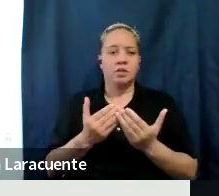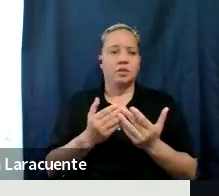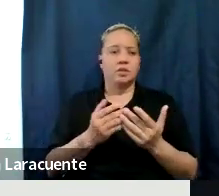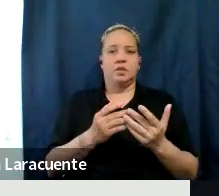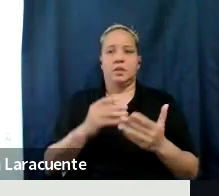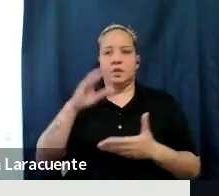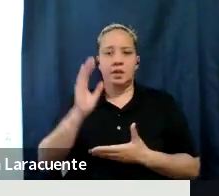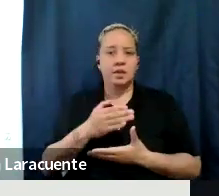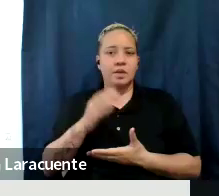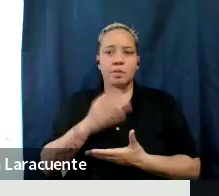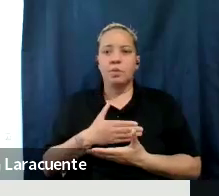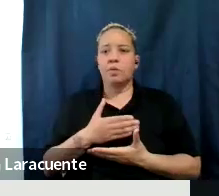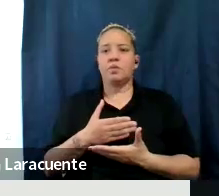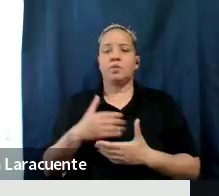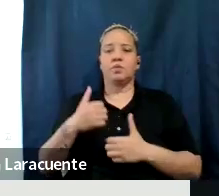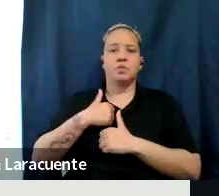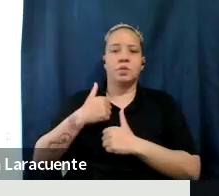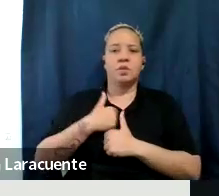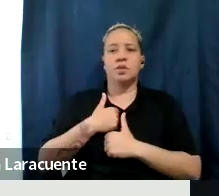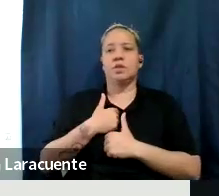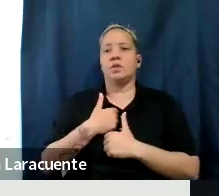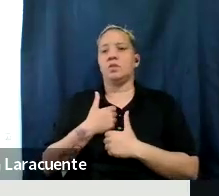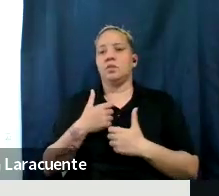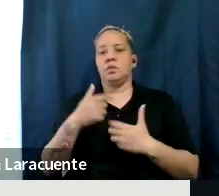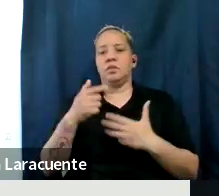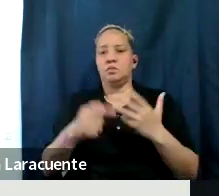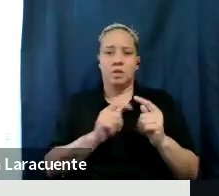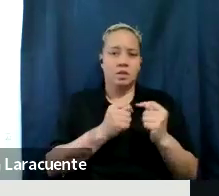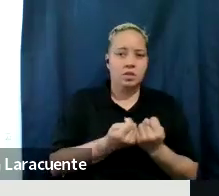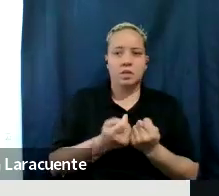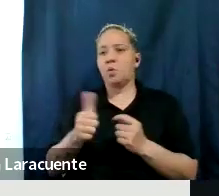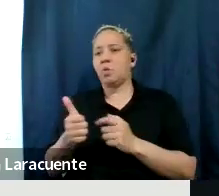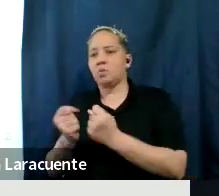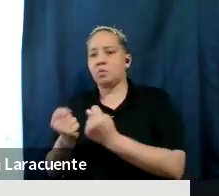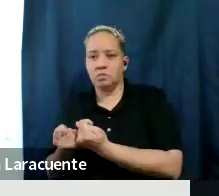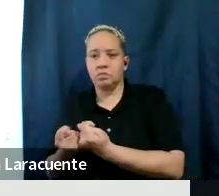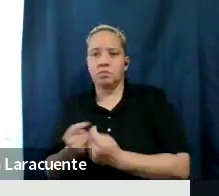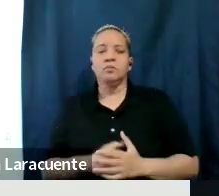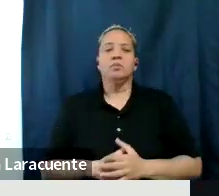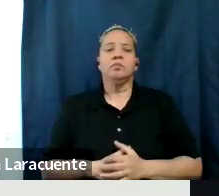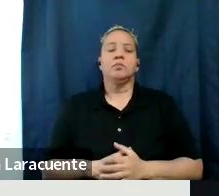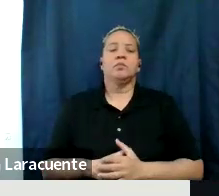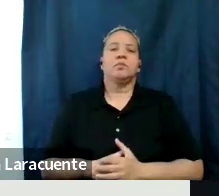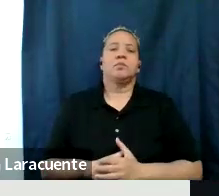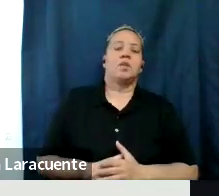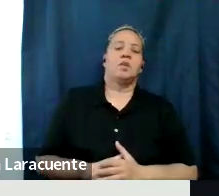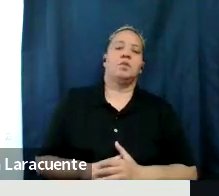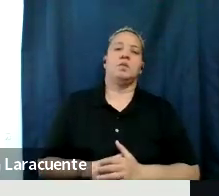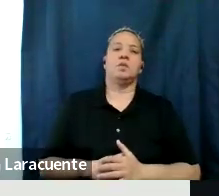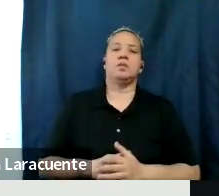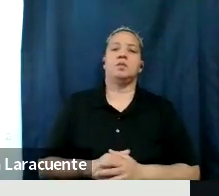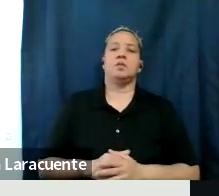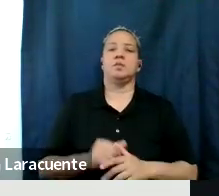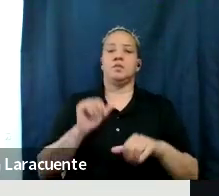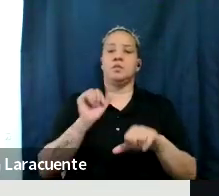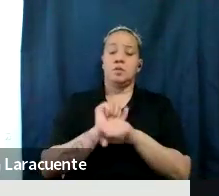hijos de soldados, militares, milicianos de un bando o de otro. Es una labor encomiable